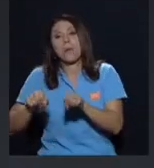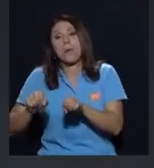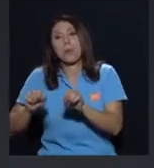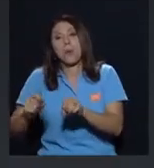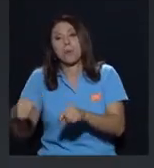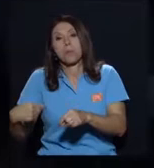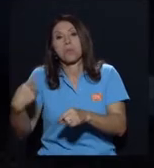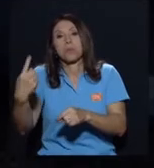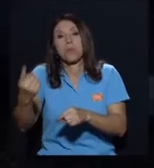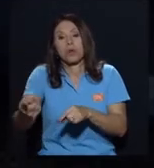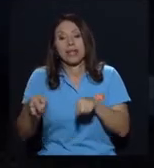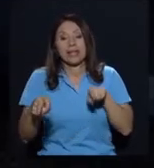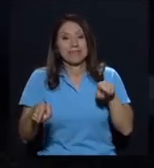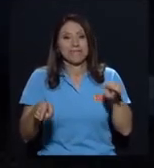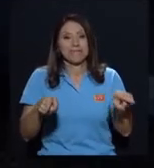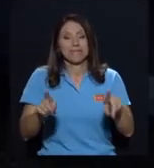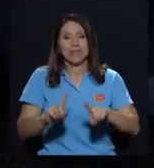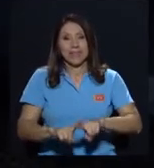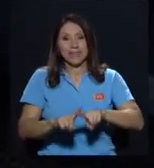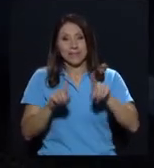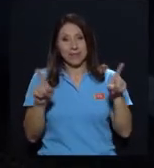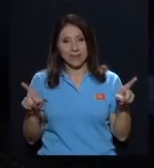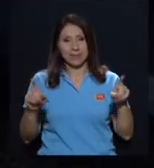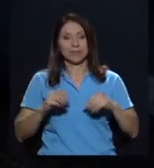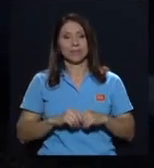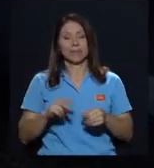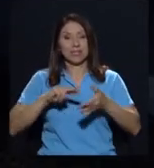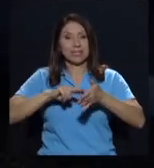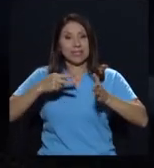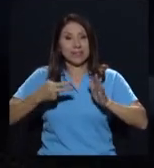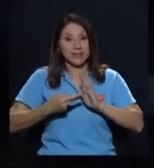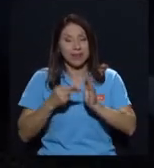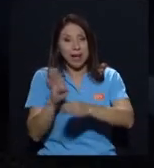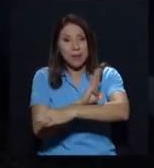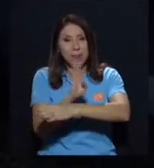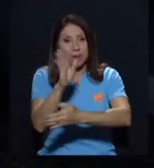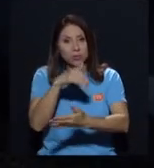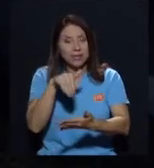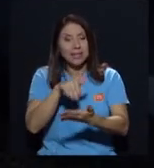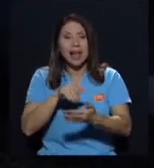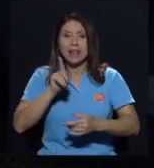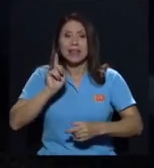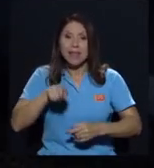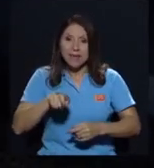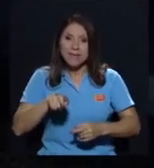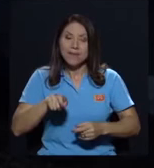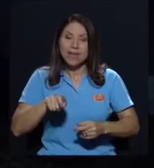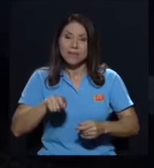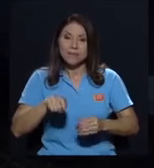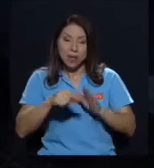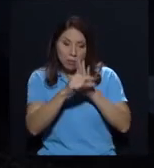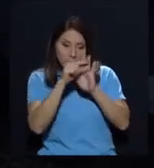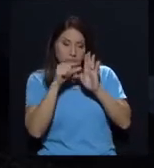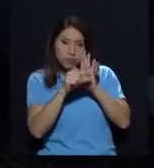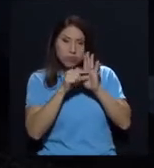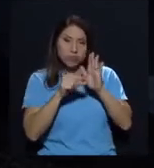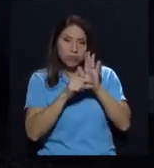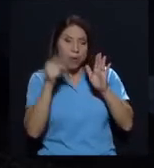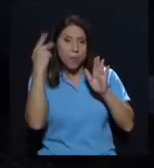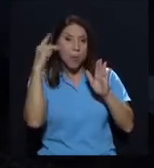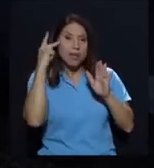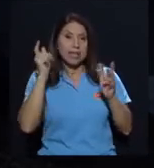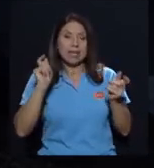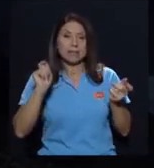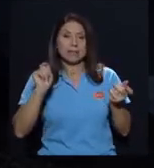ahora eso quiere decir de que el banco central va a tener que adecuar sus políticas para tratar de alcanzar